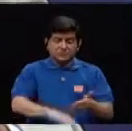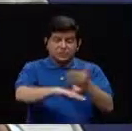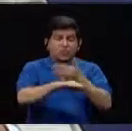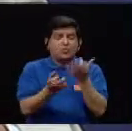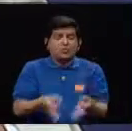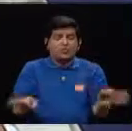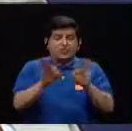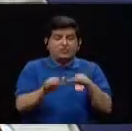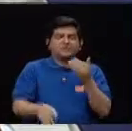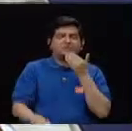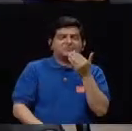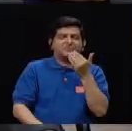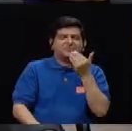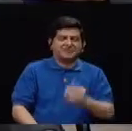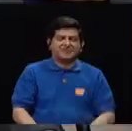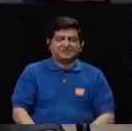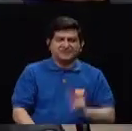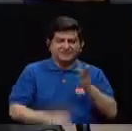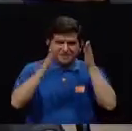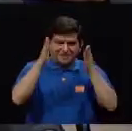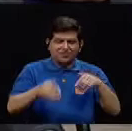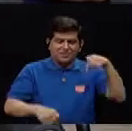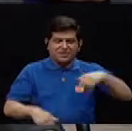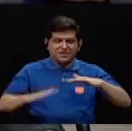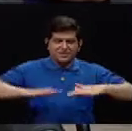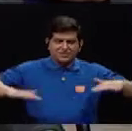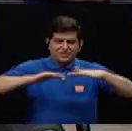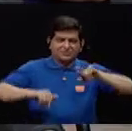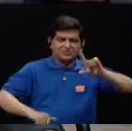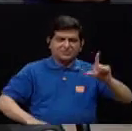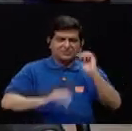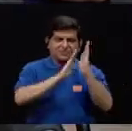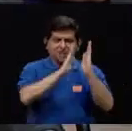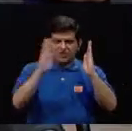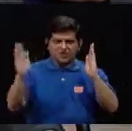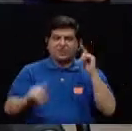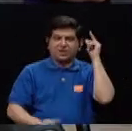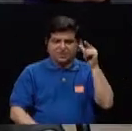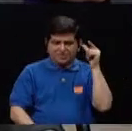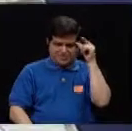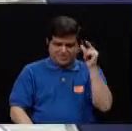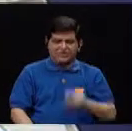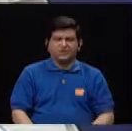importante. Gracias, Rocío. Gracias, Roberto. Gracias a los compañeros del set de Lunes de Cinemateca y, por